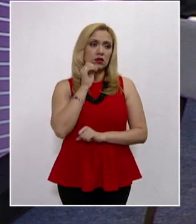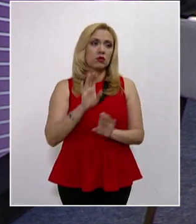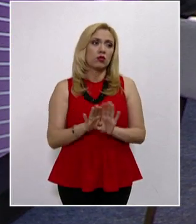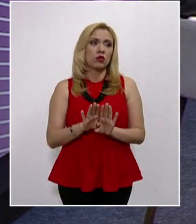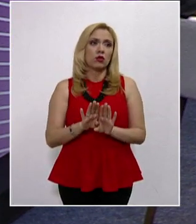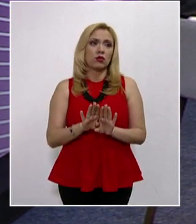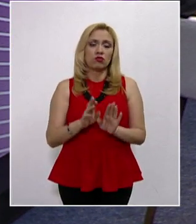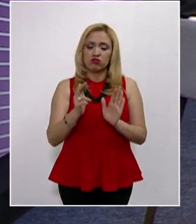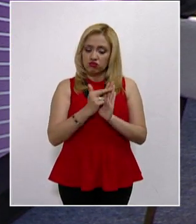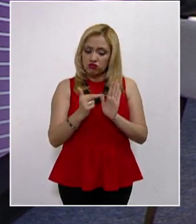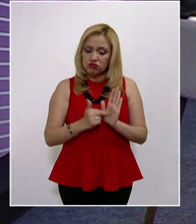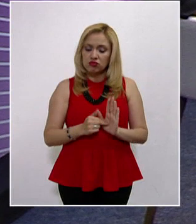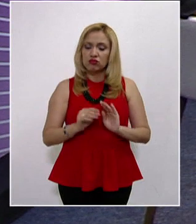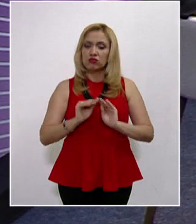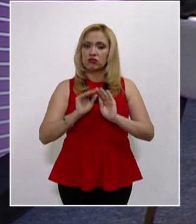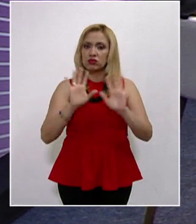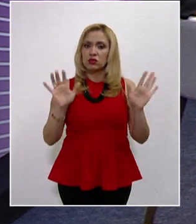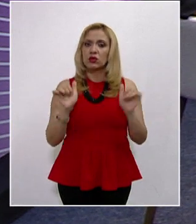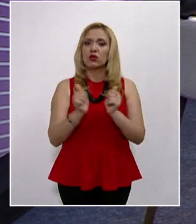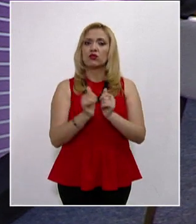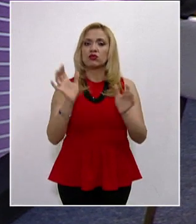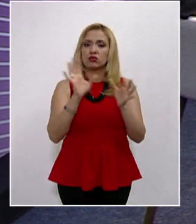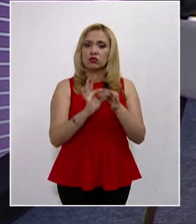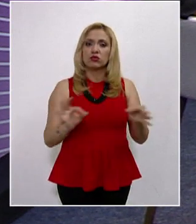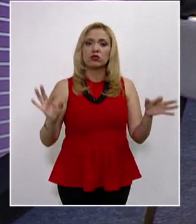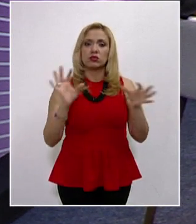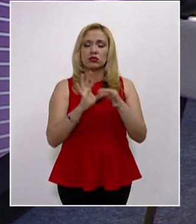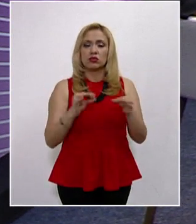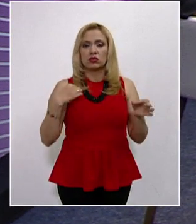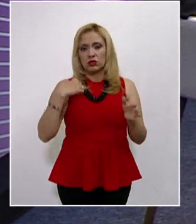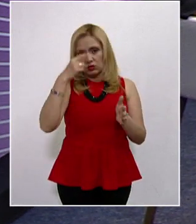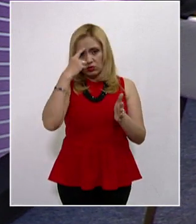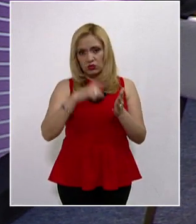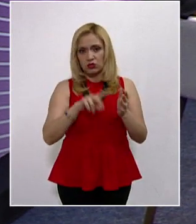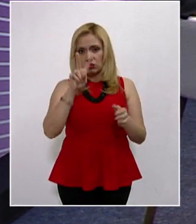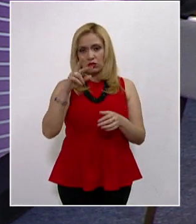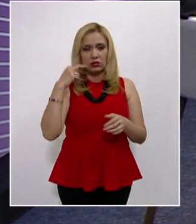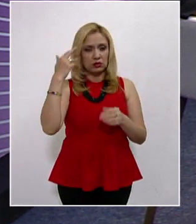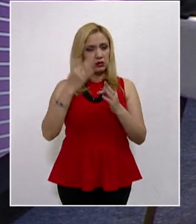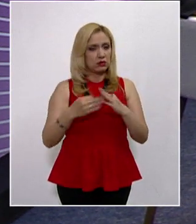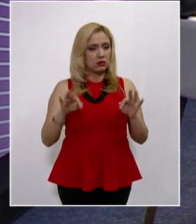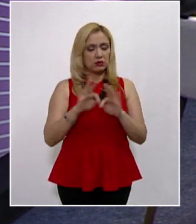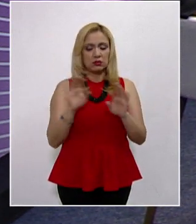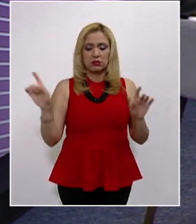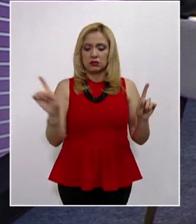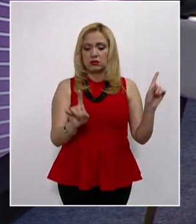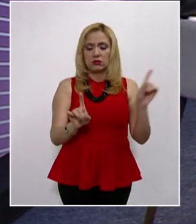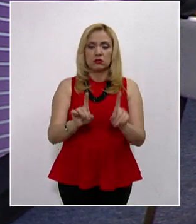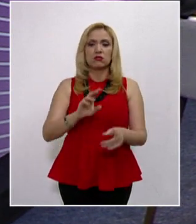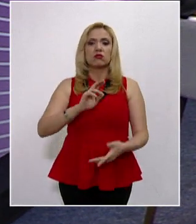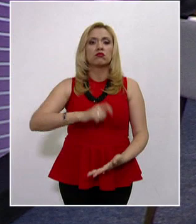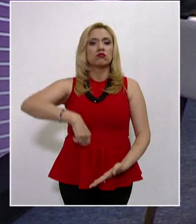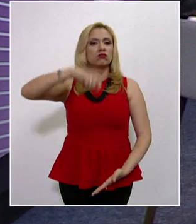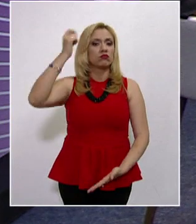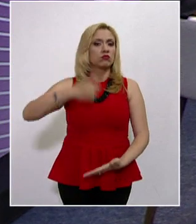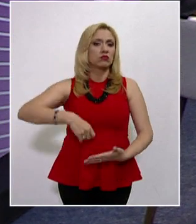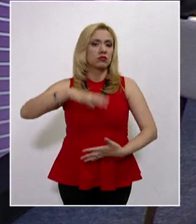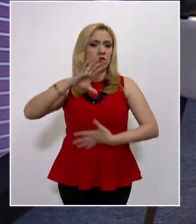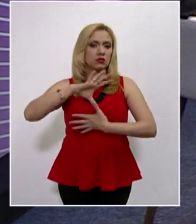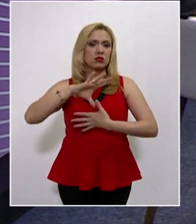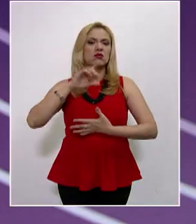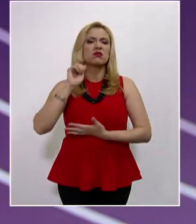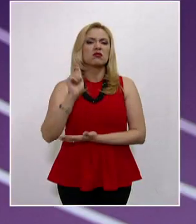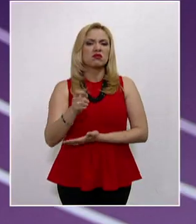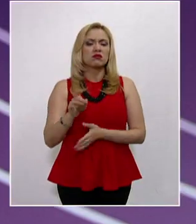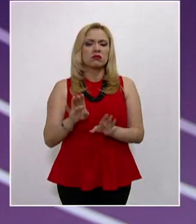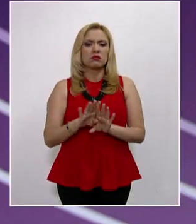poniendo reglas claras a partir de una definición de creo que de los dos ejes que habían sido fundamentales en la jurisprudencia interamericana, que es la